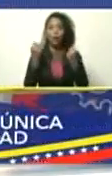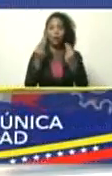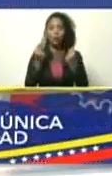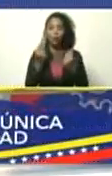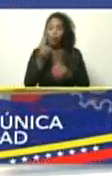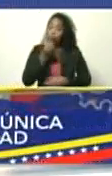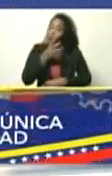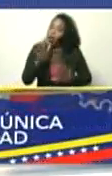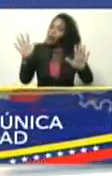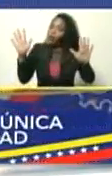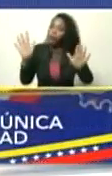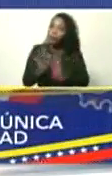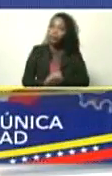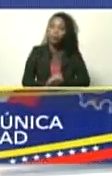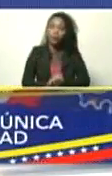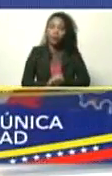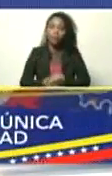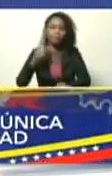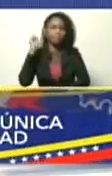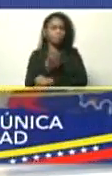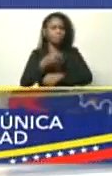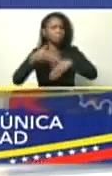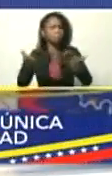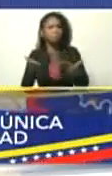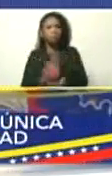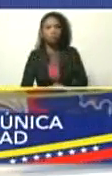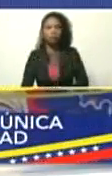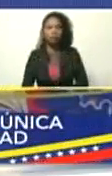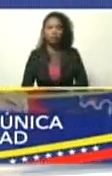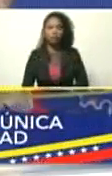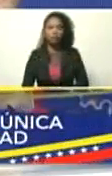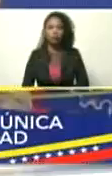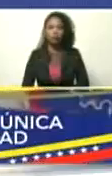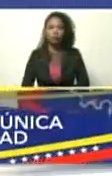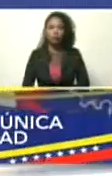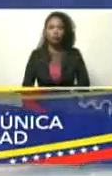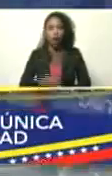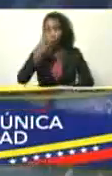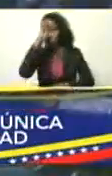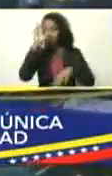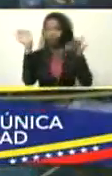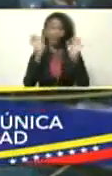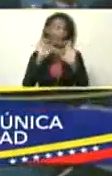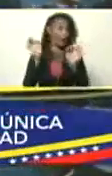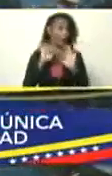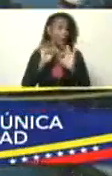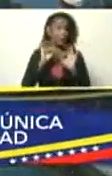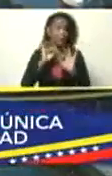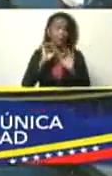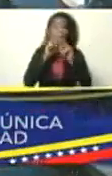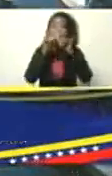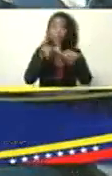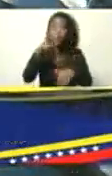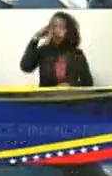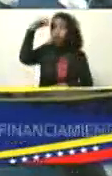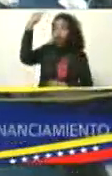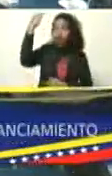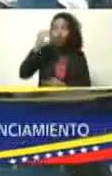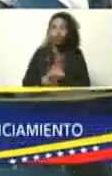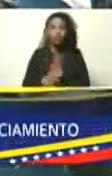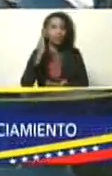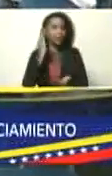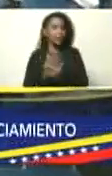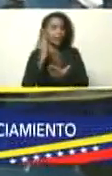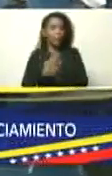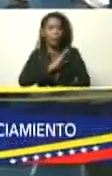bueno, se debe, sin lugar a duda, a las bendiciones de Dios. Siempre en